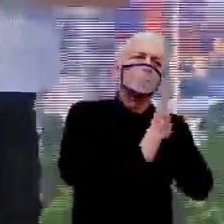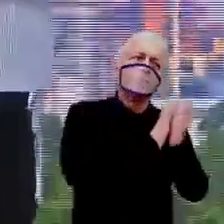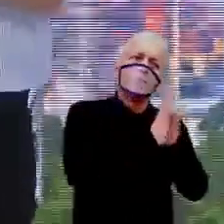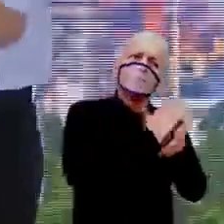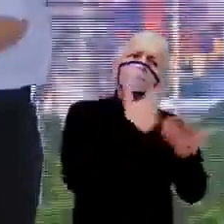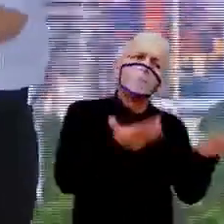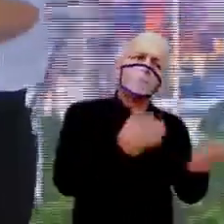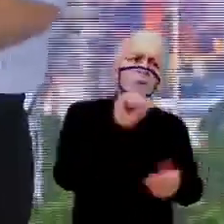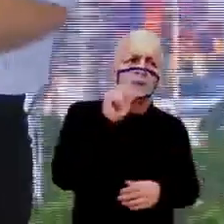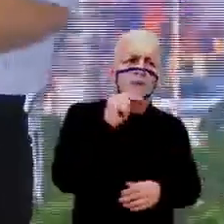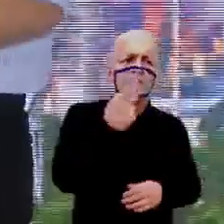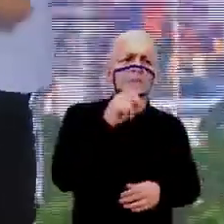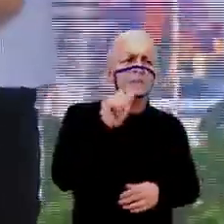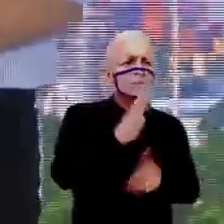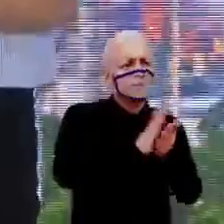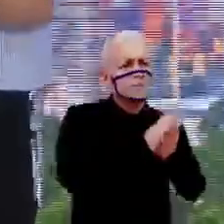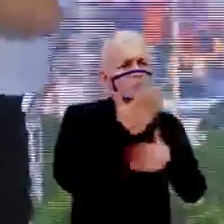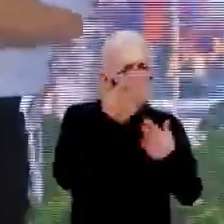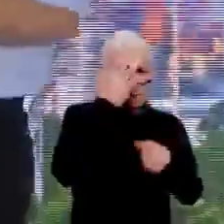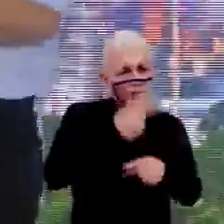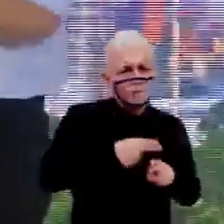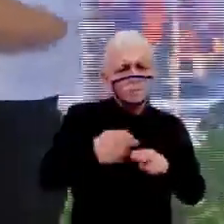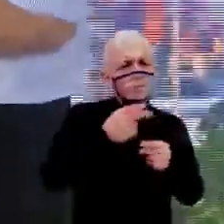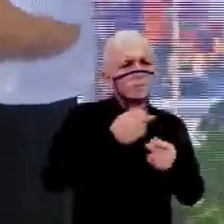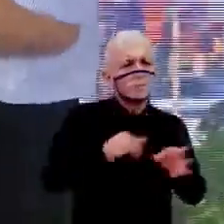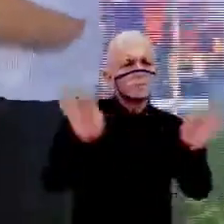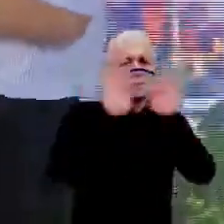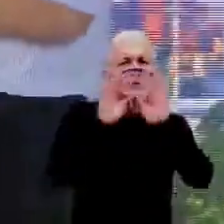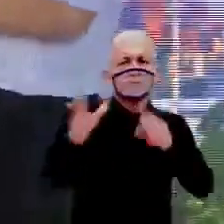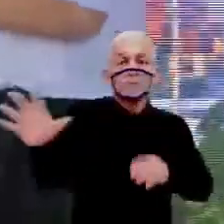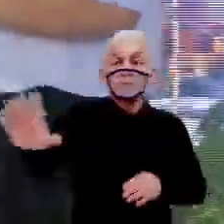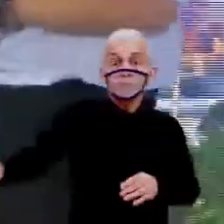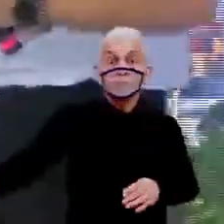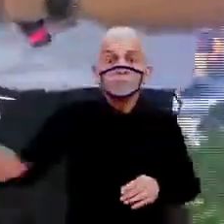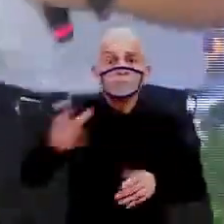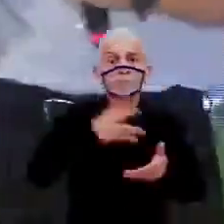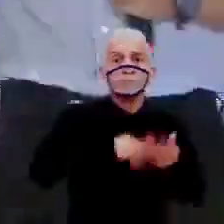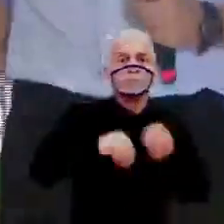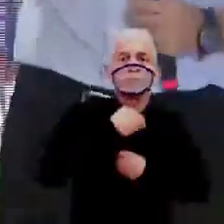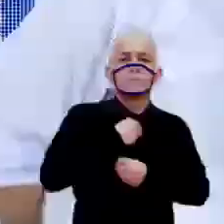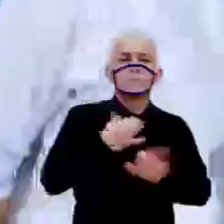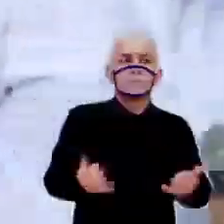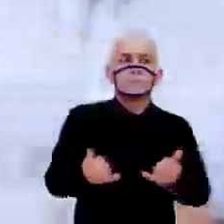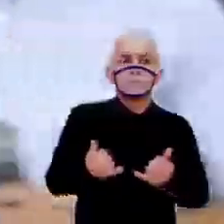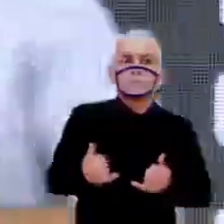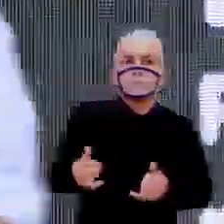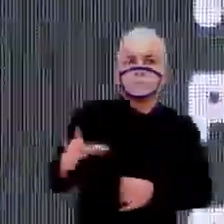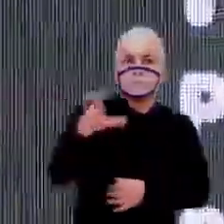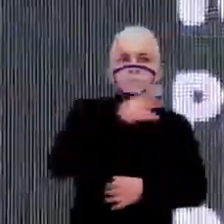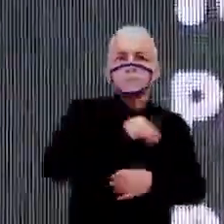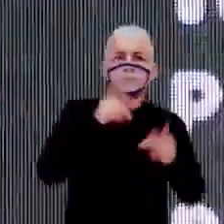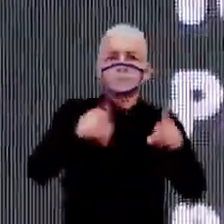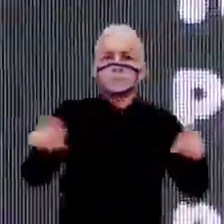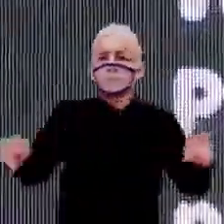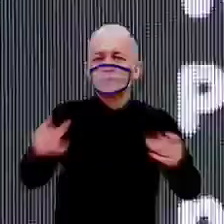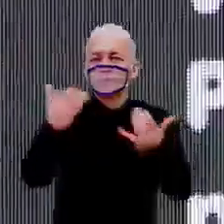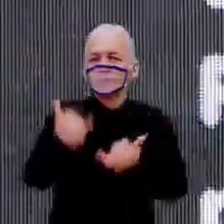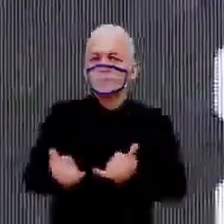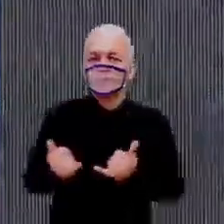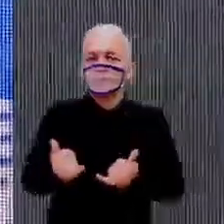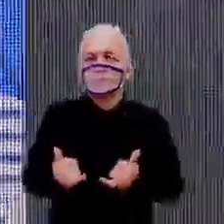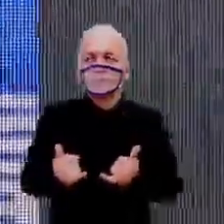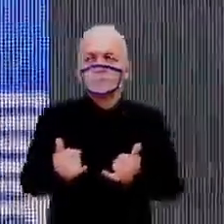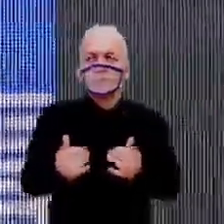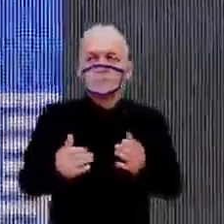Ángelo, ¿qué viene y por qué es tan importante el Gran Bazar? Buenos días, alcalde. Buenos días a todas las personas que se encuentran aquí y también a los